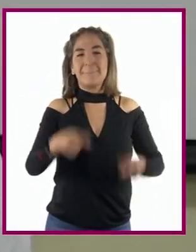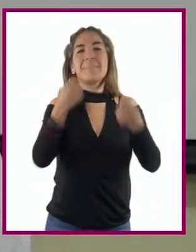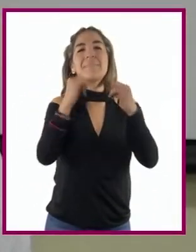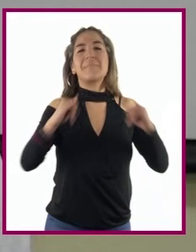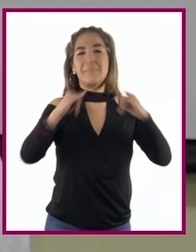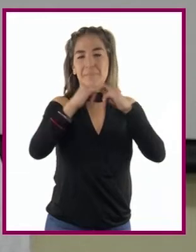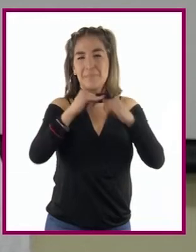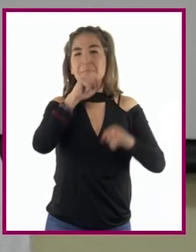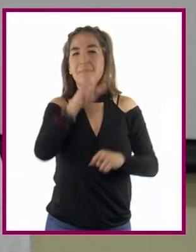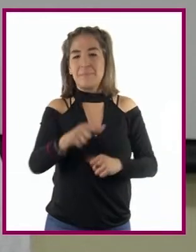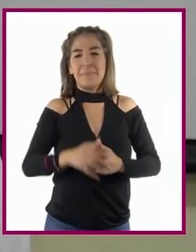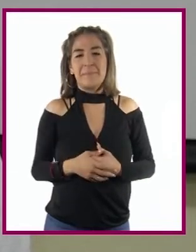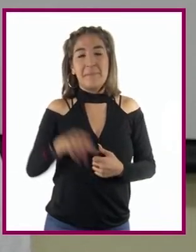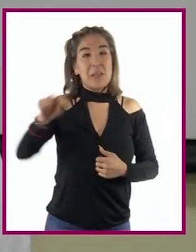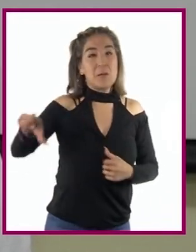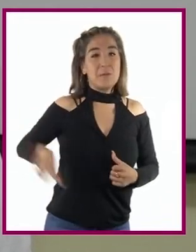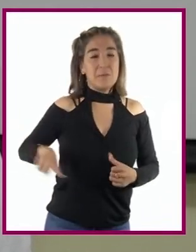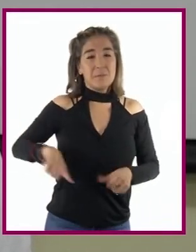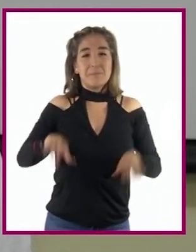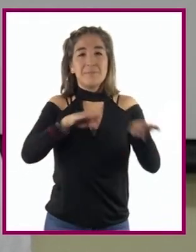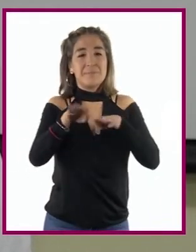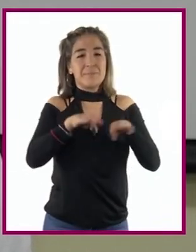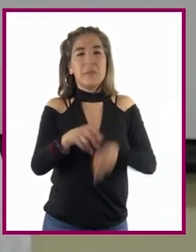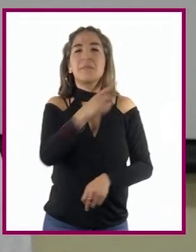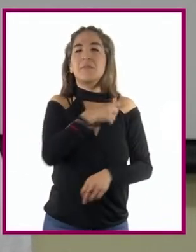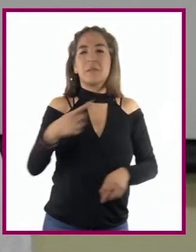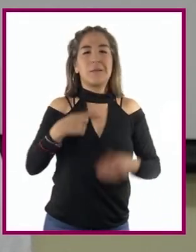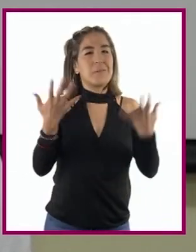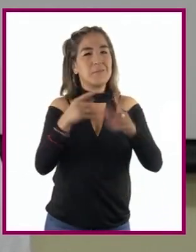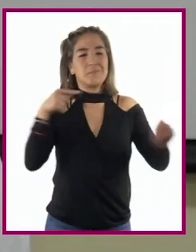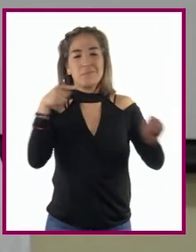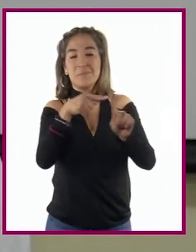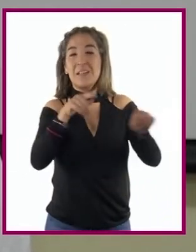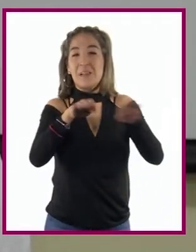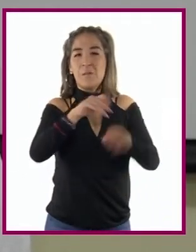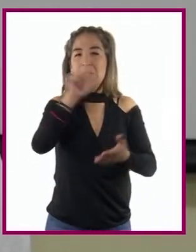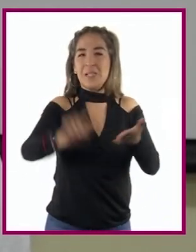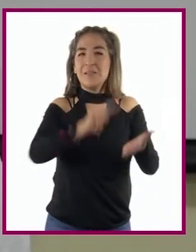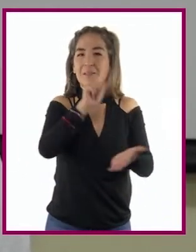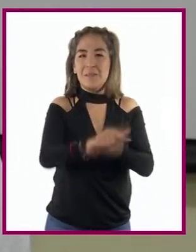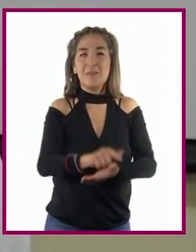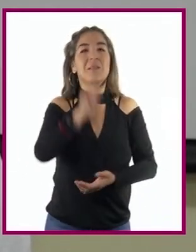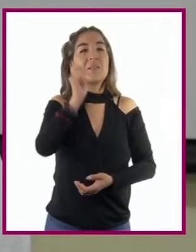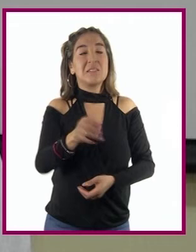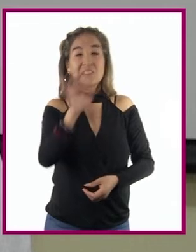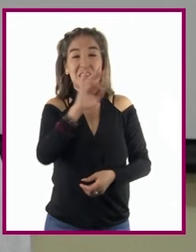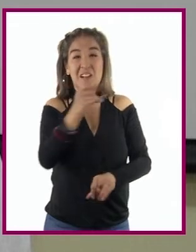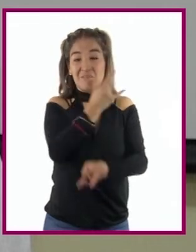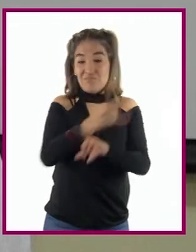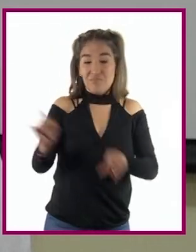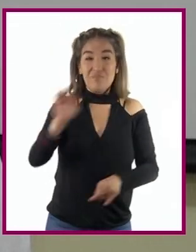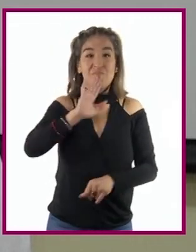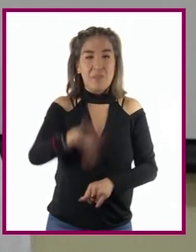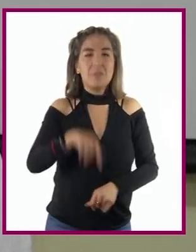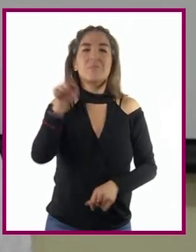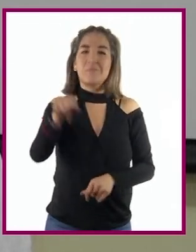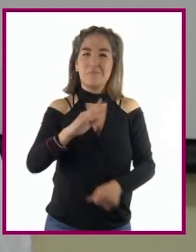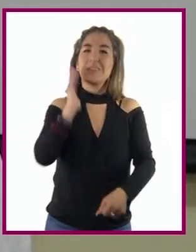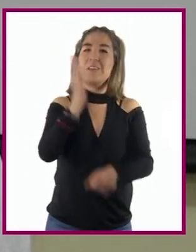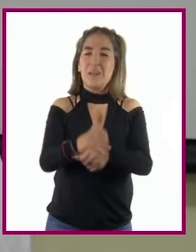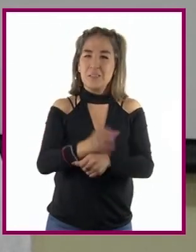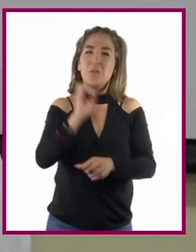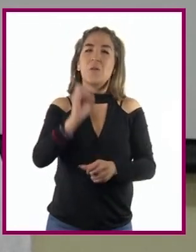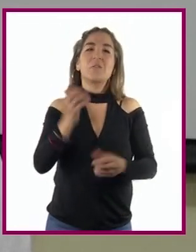instituciones. Las autoridades deben actuar con apego a la ley, tomando en cuenta que si no lo hacen pueden ser acreedores a